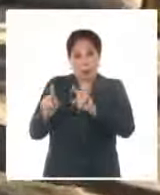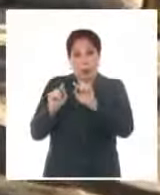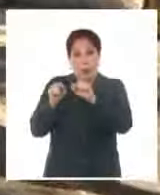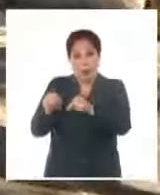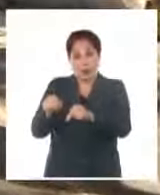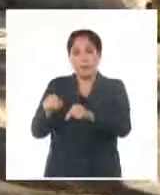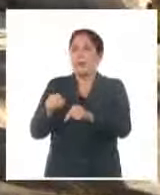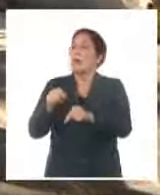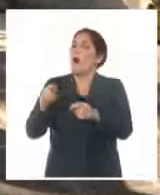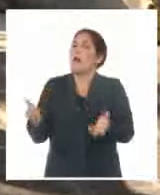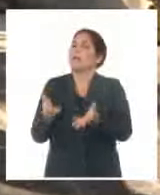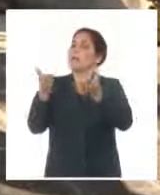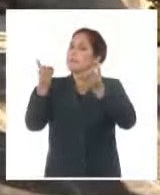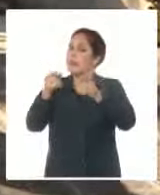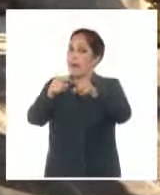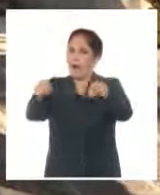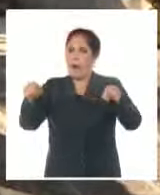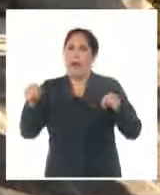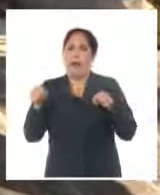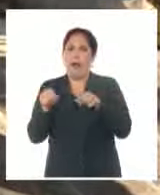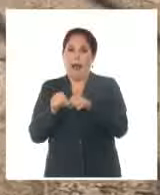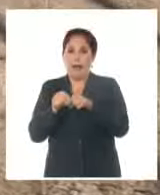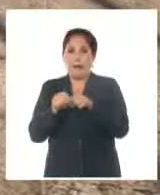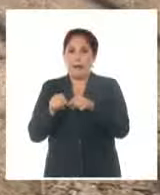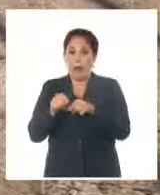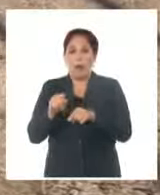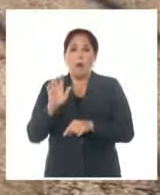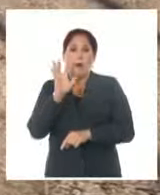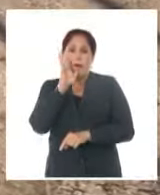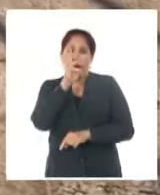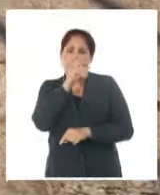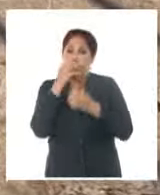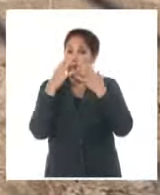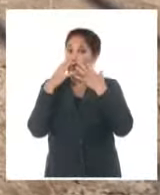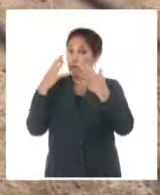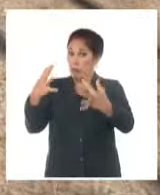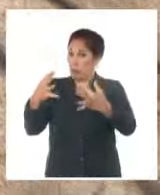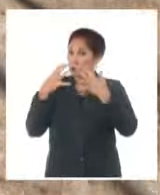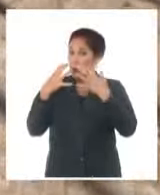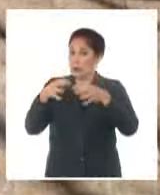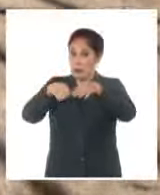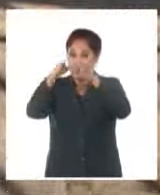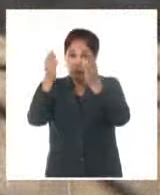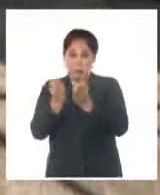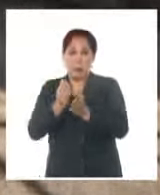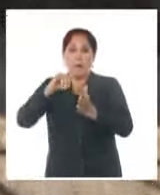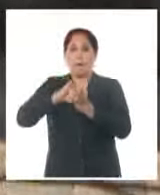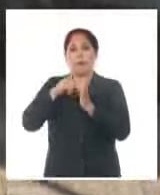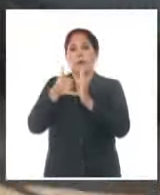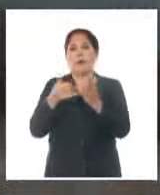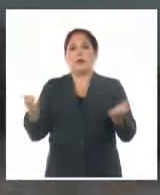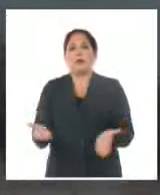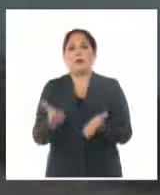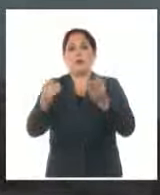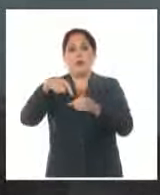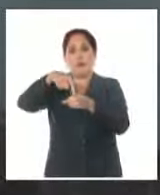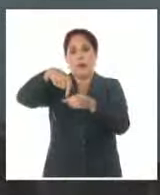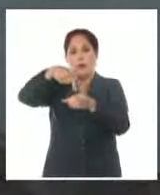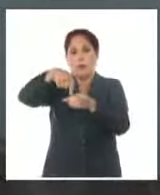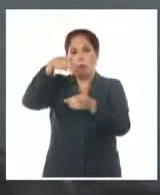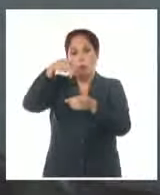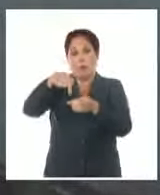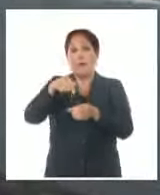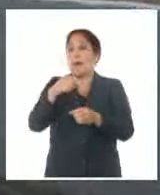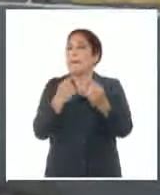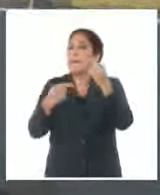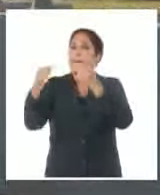la recuperación del área Agua Las Cotorras de fama mundial, que forma parte del proyecto de desarrollo local Agua Santa, la